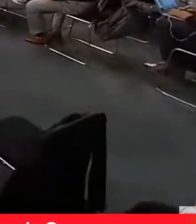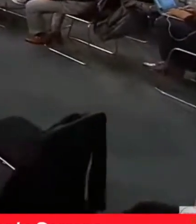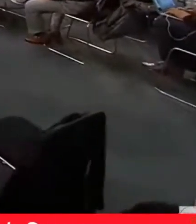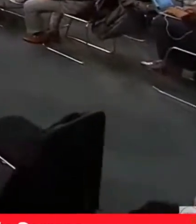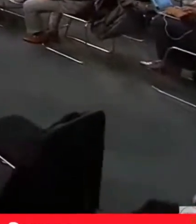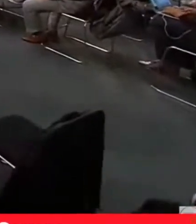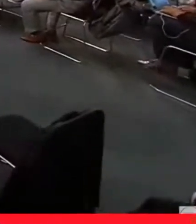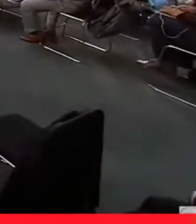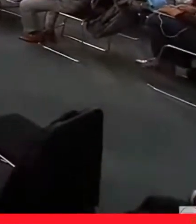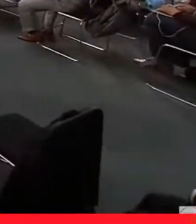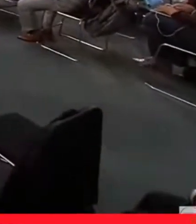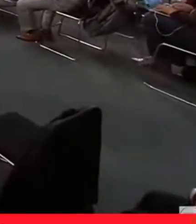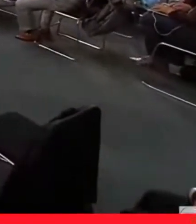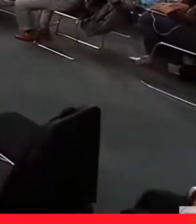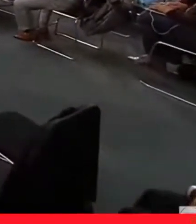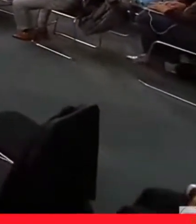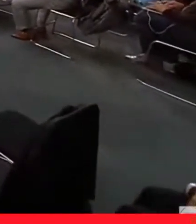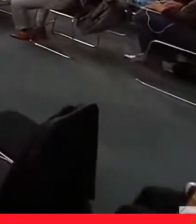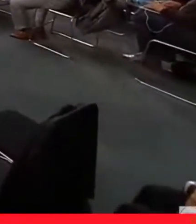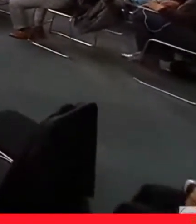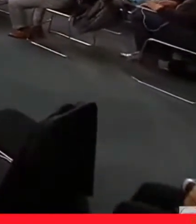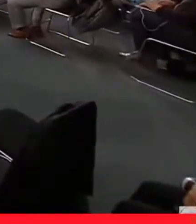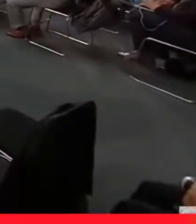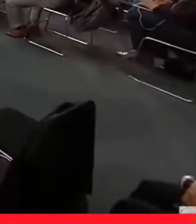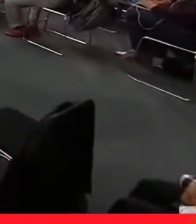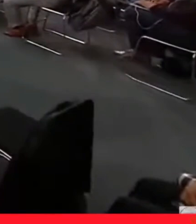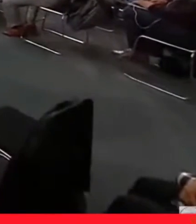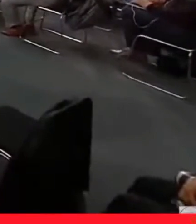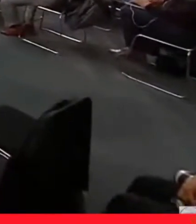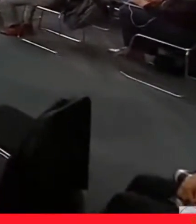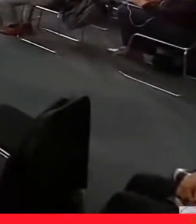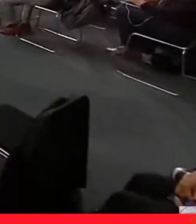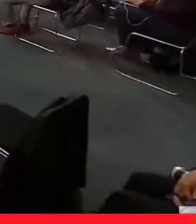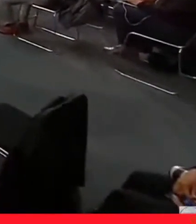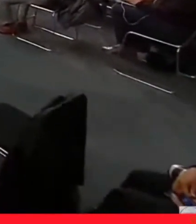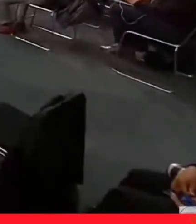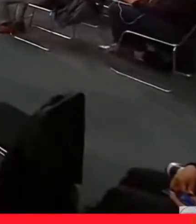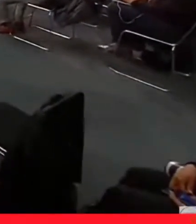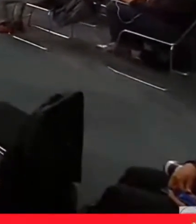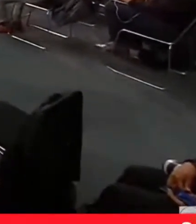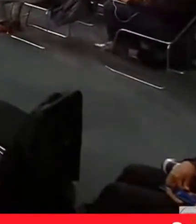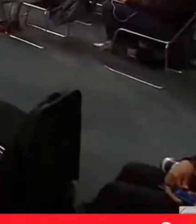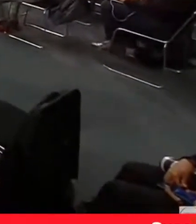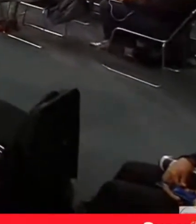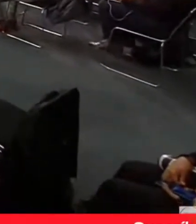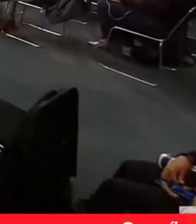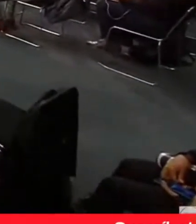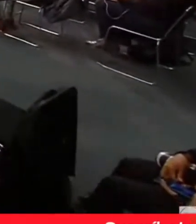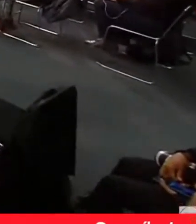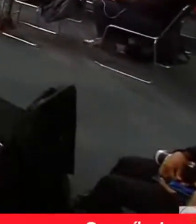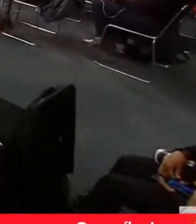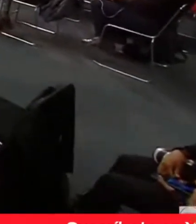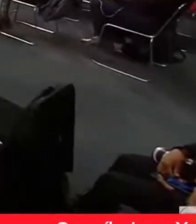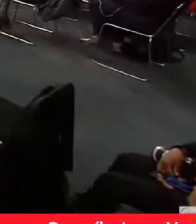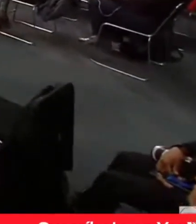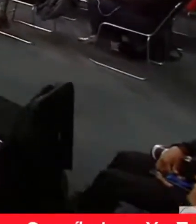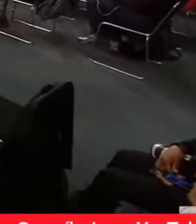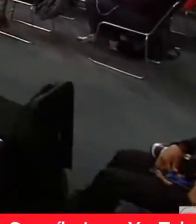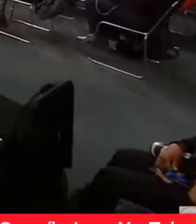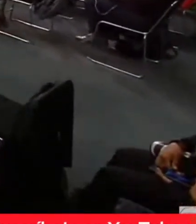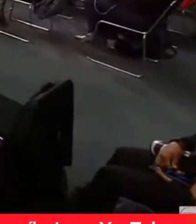proceso que se echó a andar quién lo va a detener